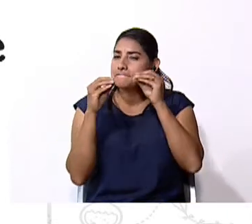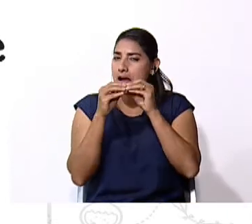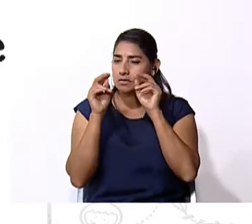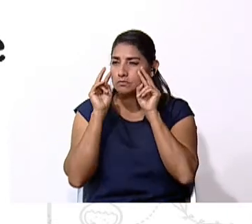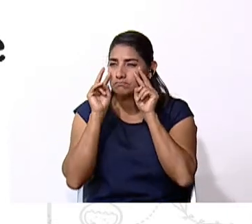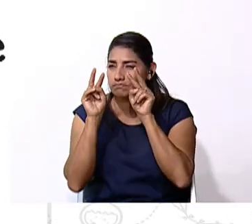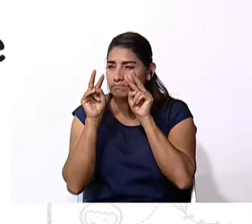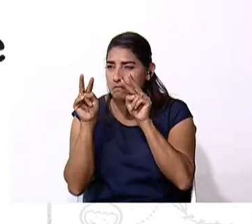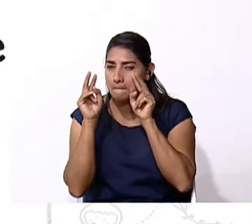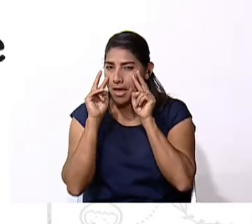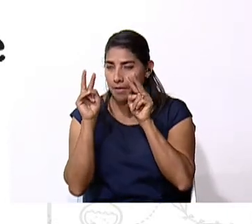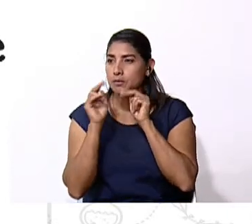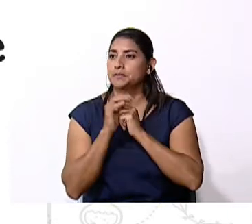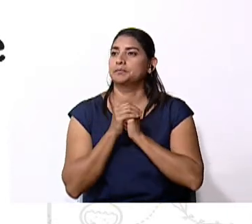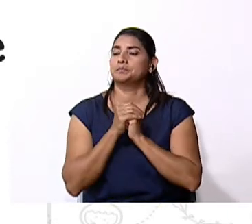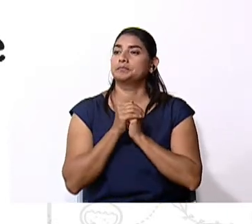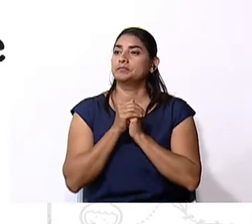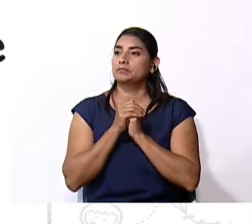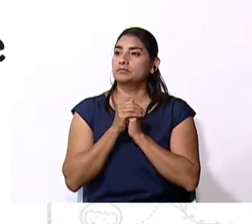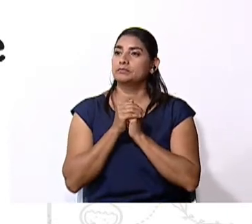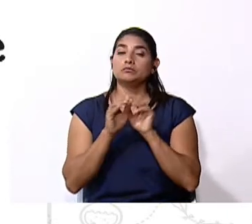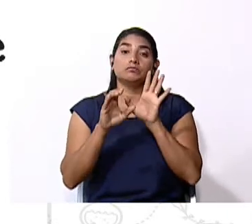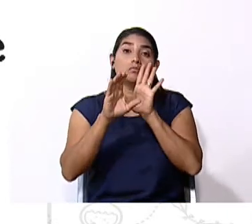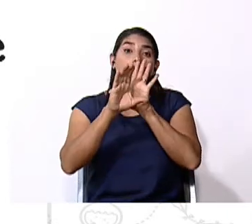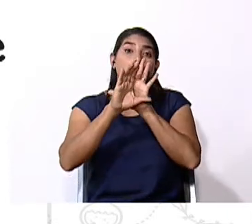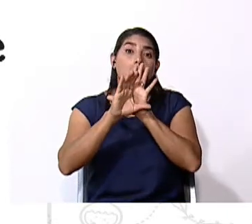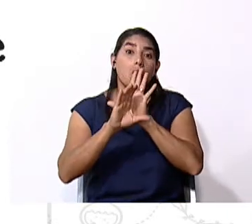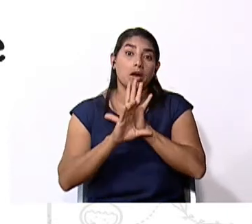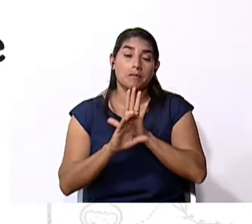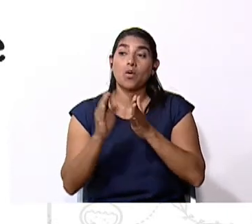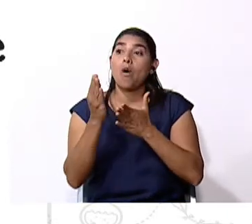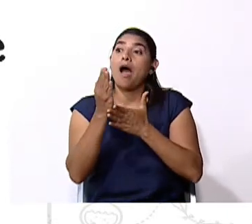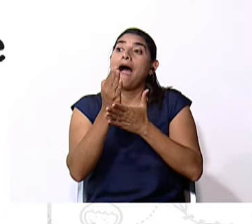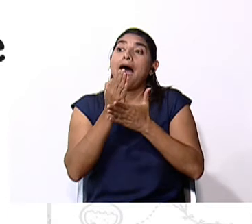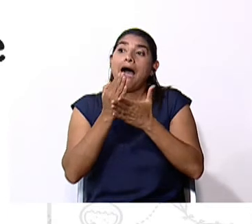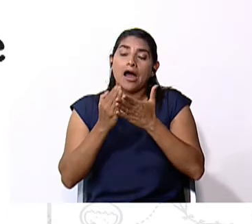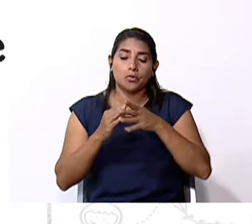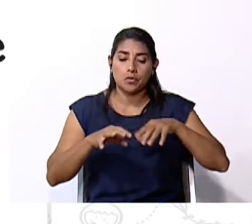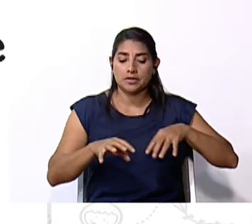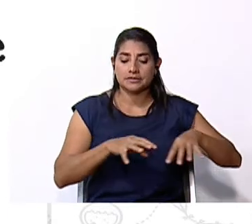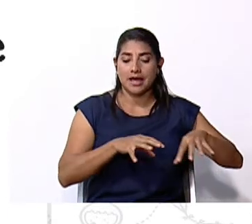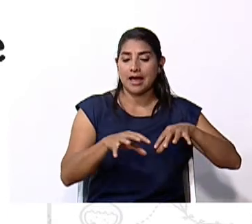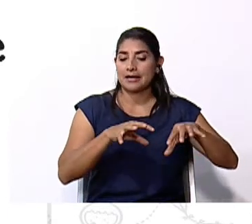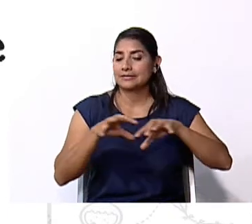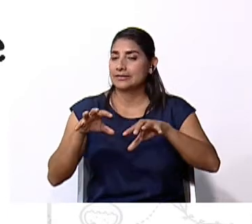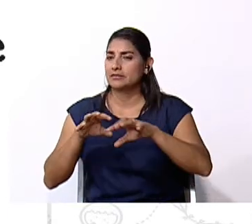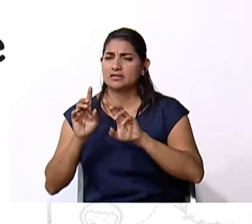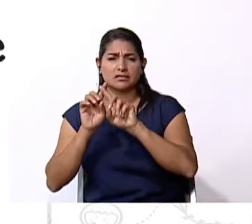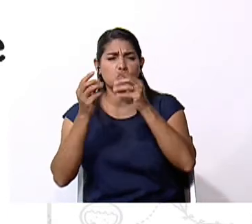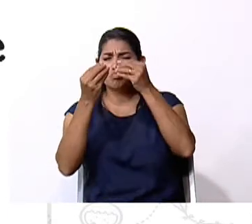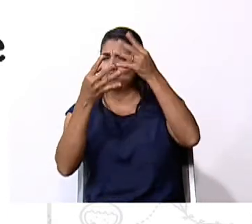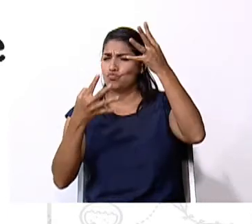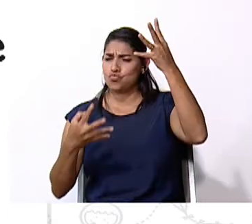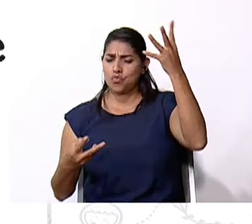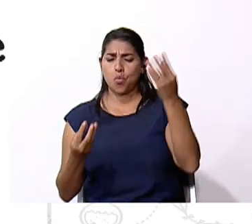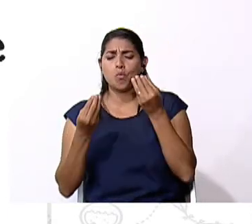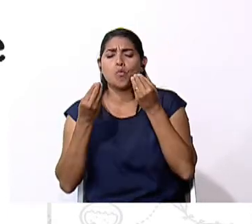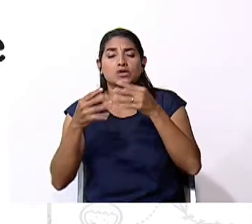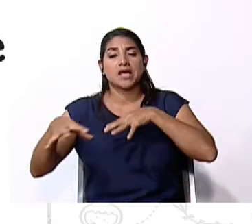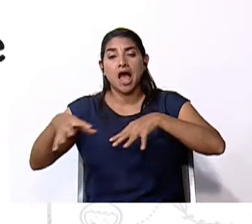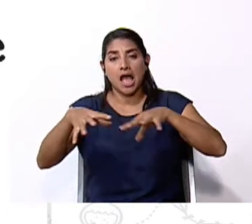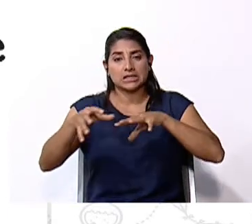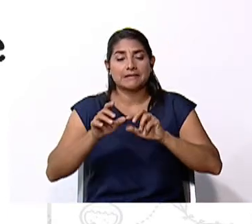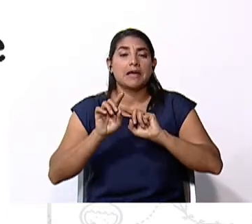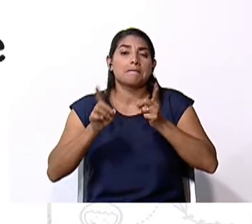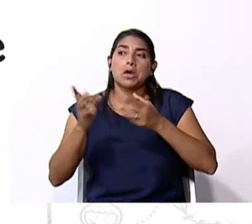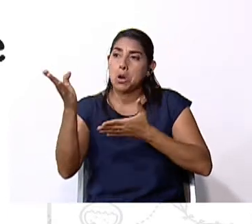detalle. Entonces observamos que tenemos algunas de las actividades, porque nuestro país es muy rico y podemos